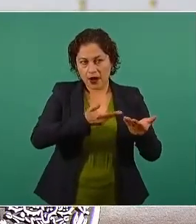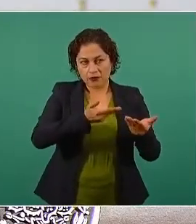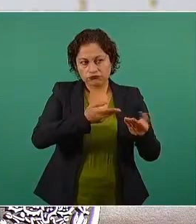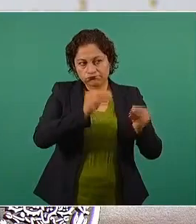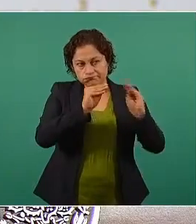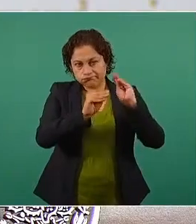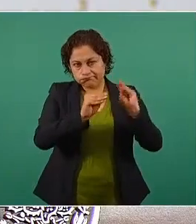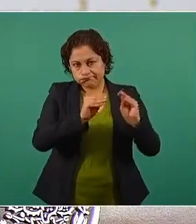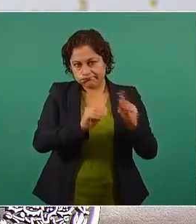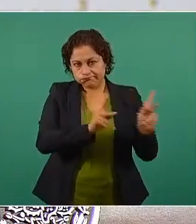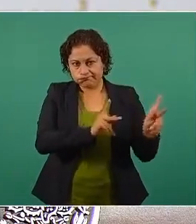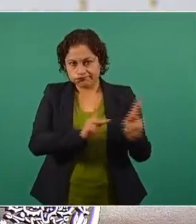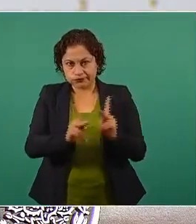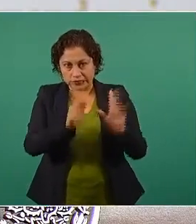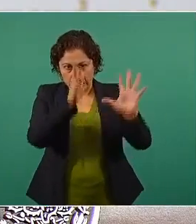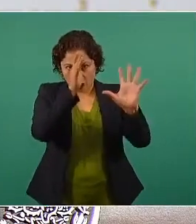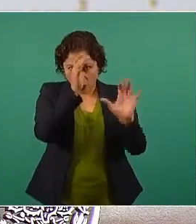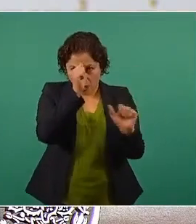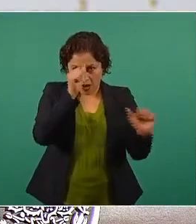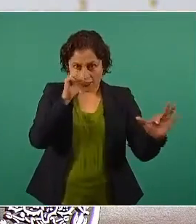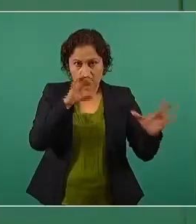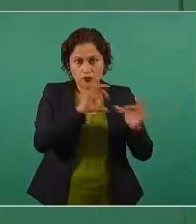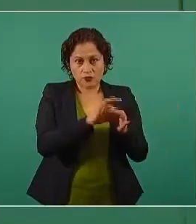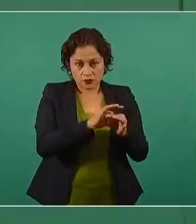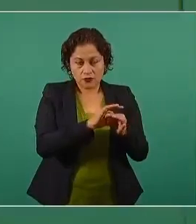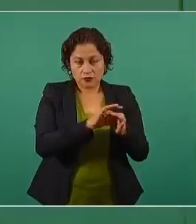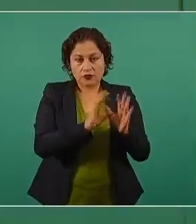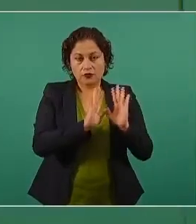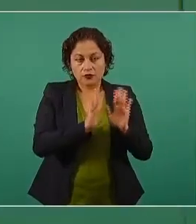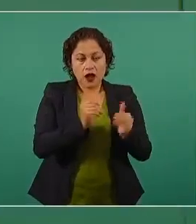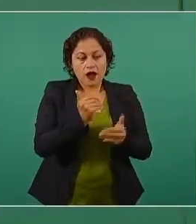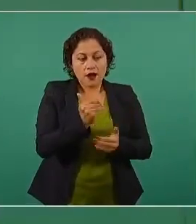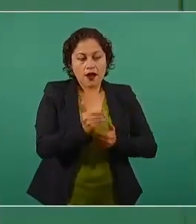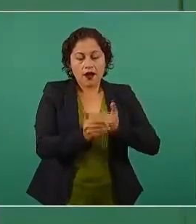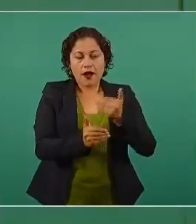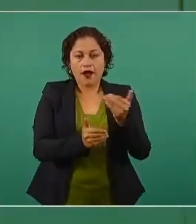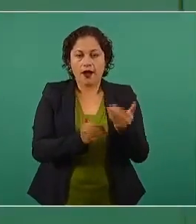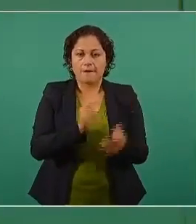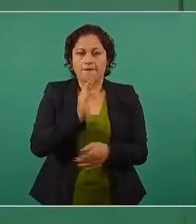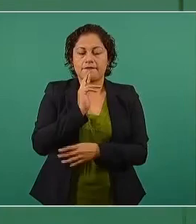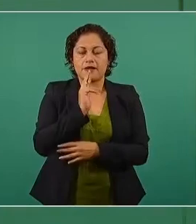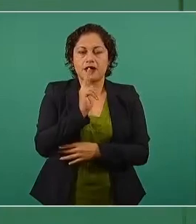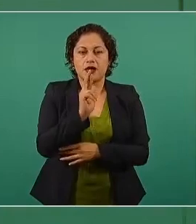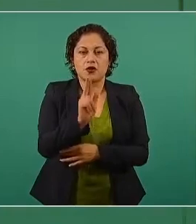conjunto que está empezando a dar resultados. Todavía